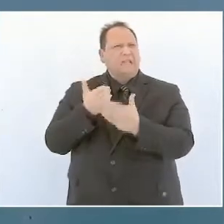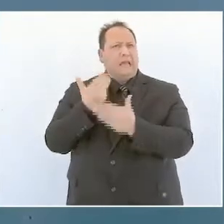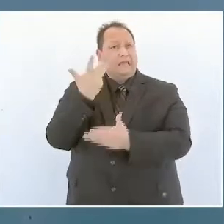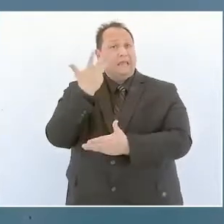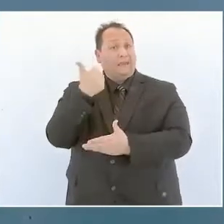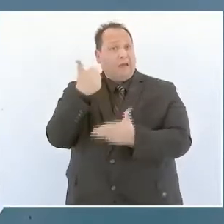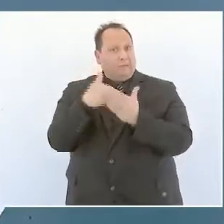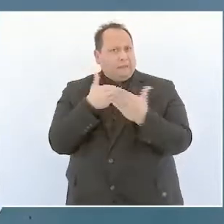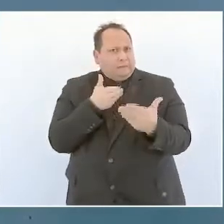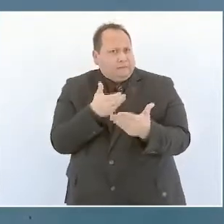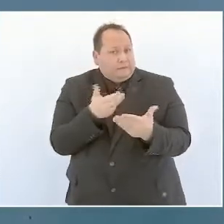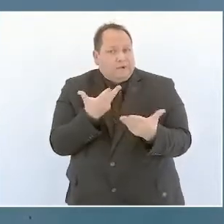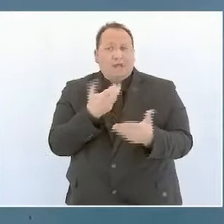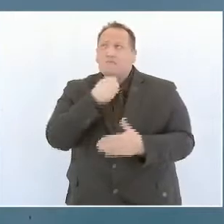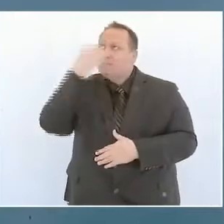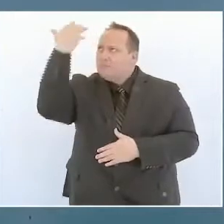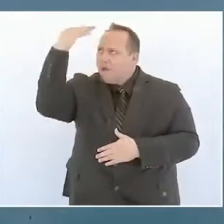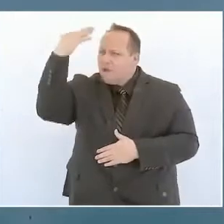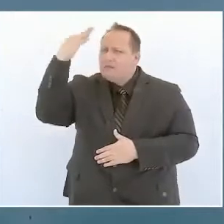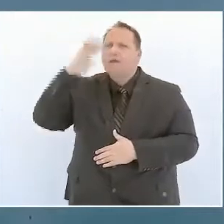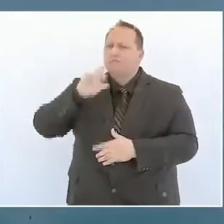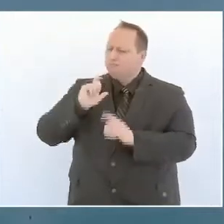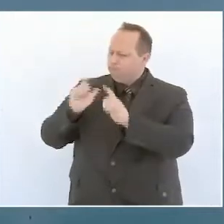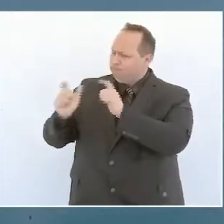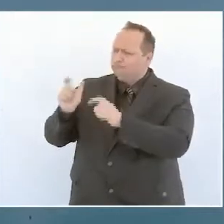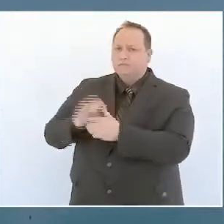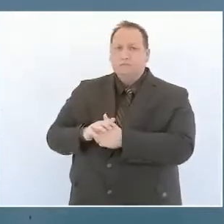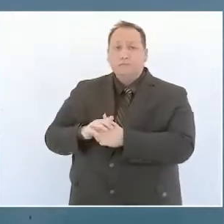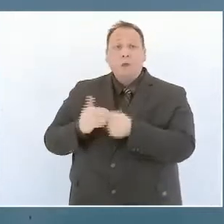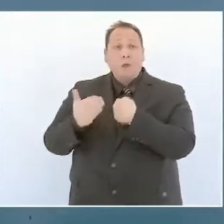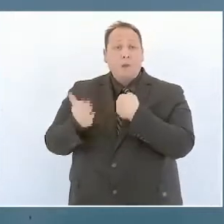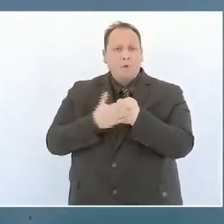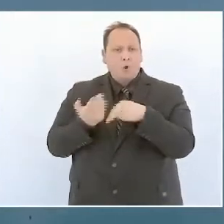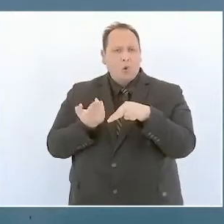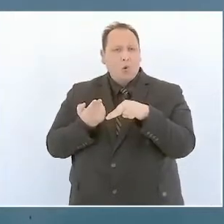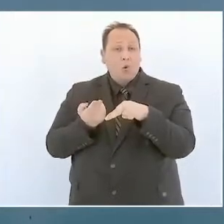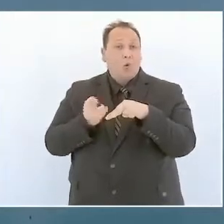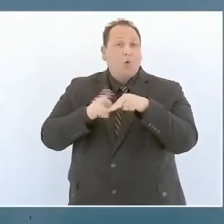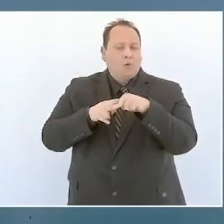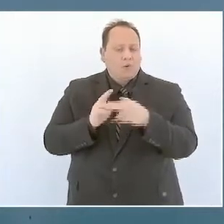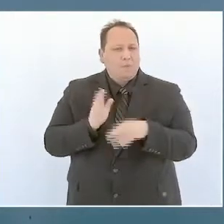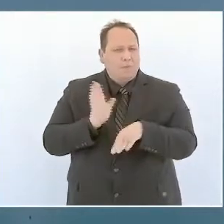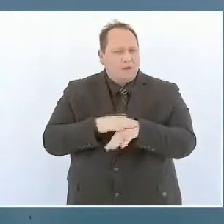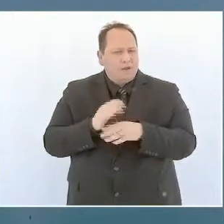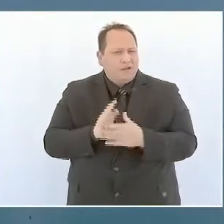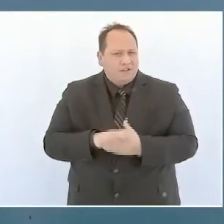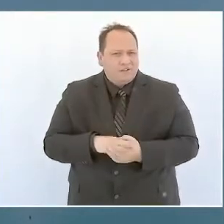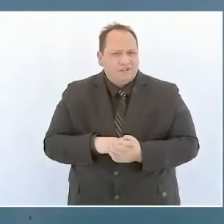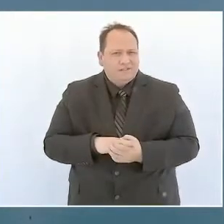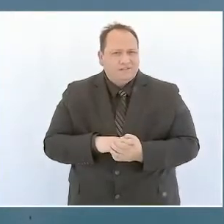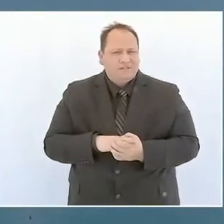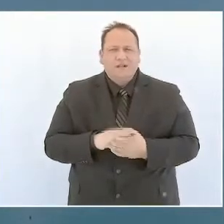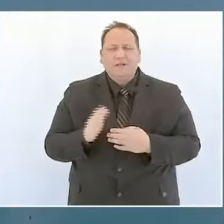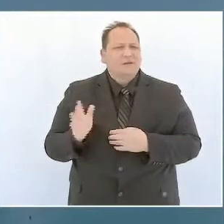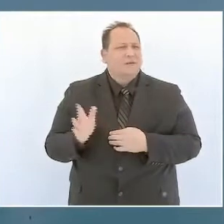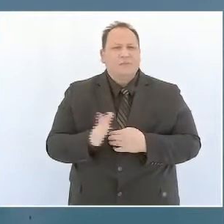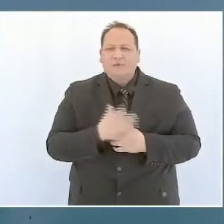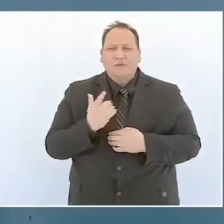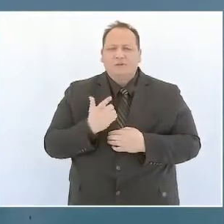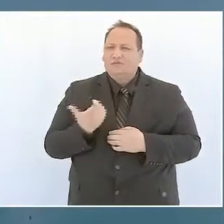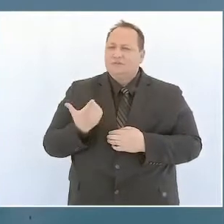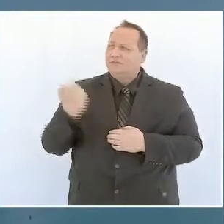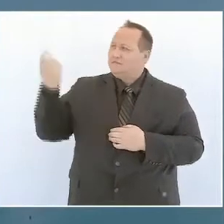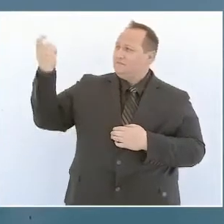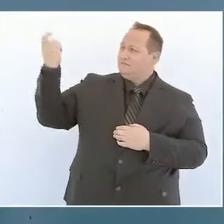6,000 adultos mayores. Y va a aumentar porque ya la pensión